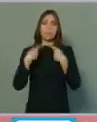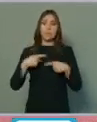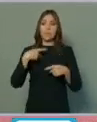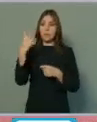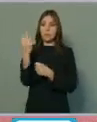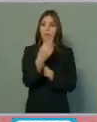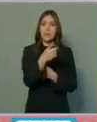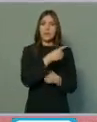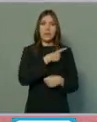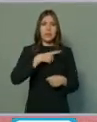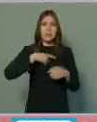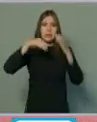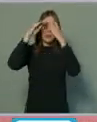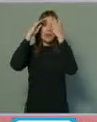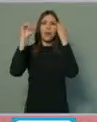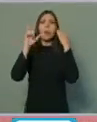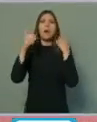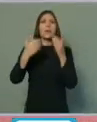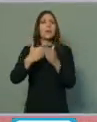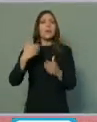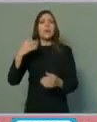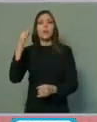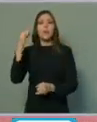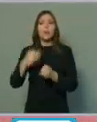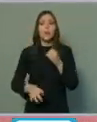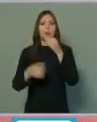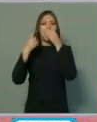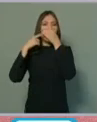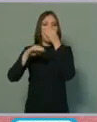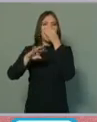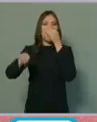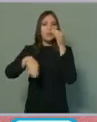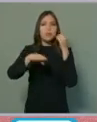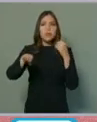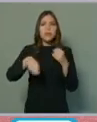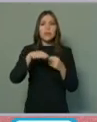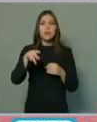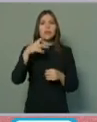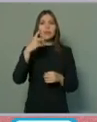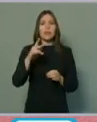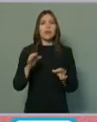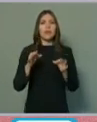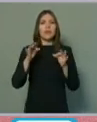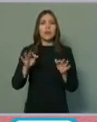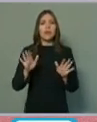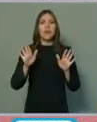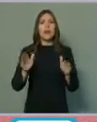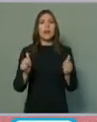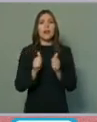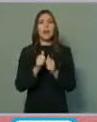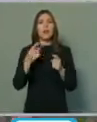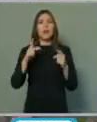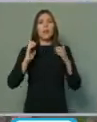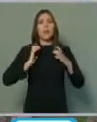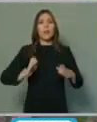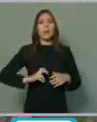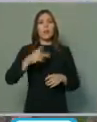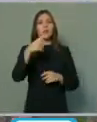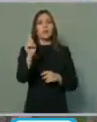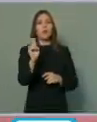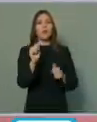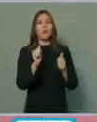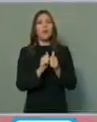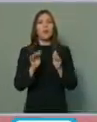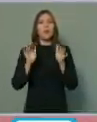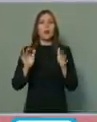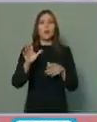aquí, pónganse a pensar cuándo fue la última vez que se dedicaron a explorar con toda calma el cuerpo de su pareja. Claro. Que no fuera